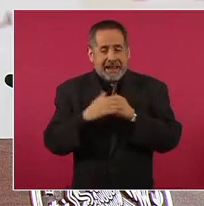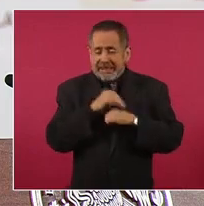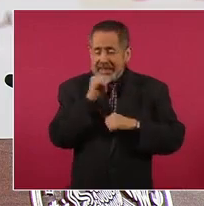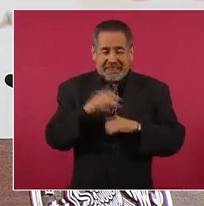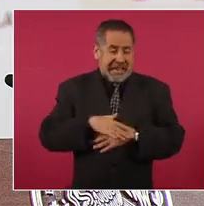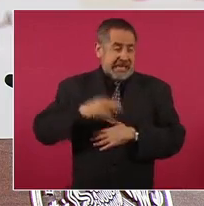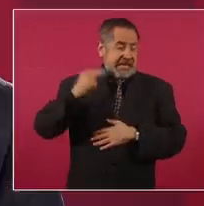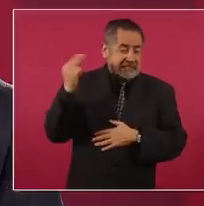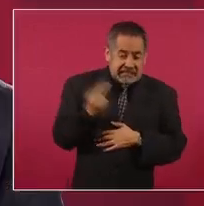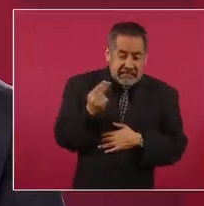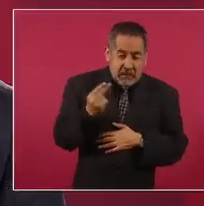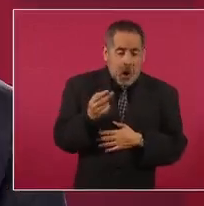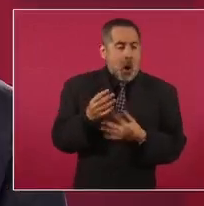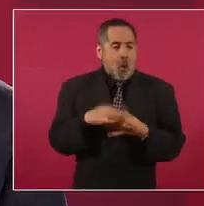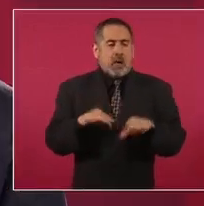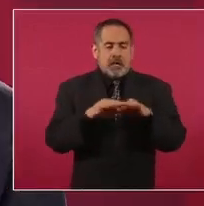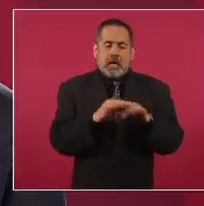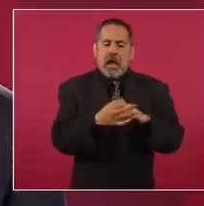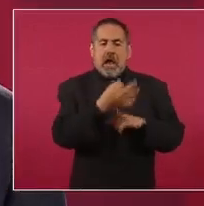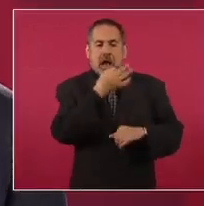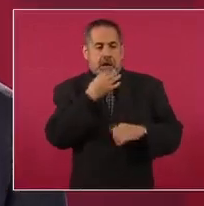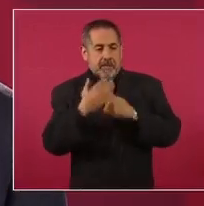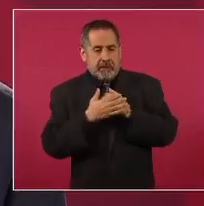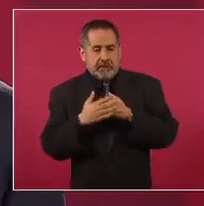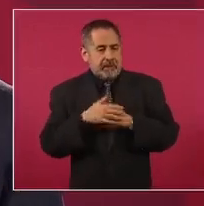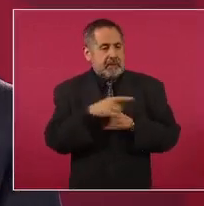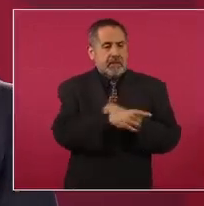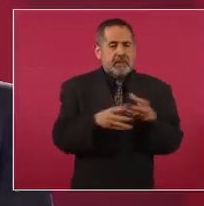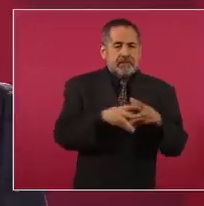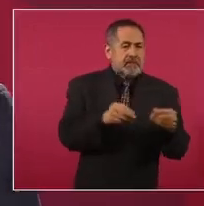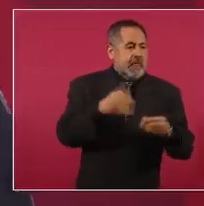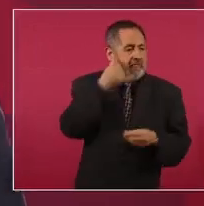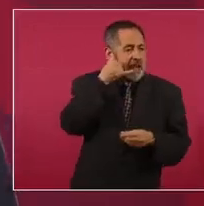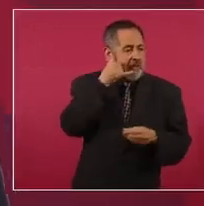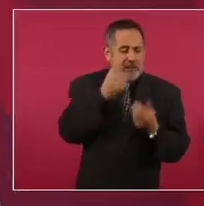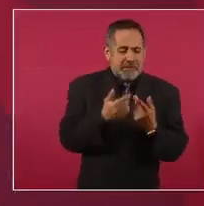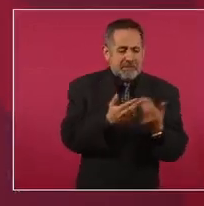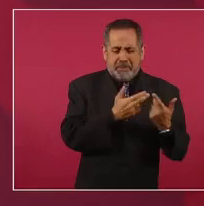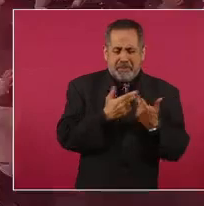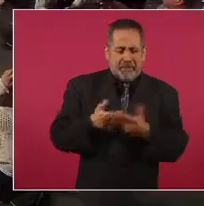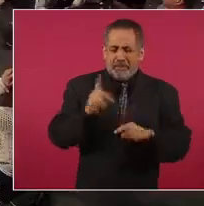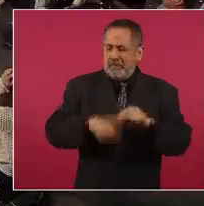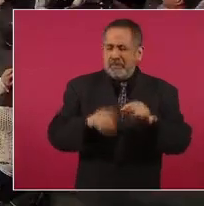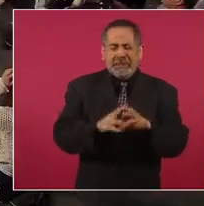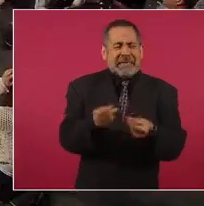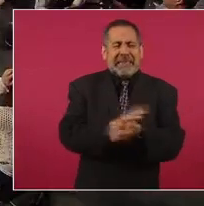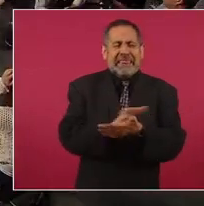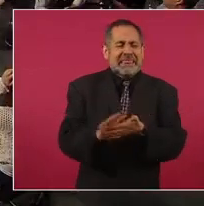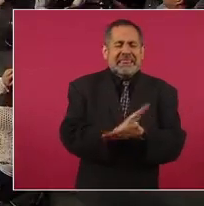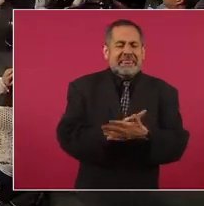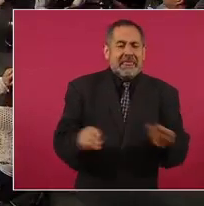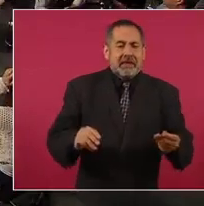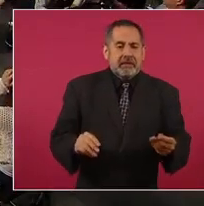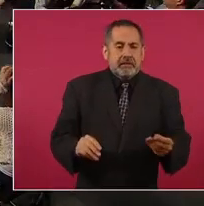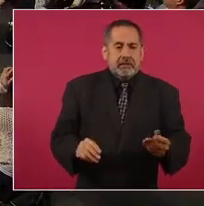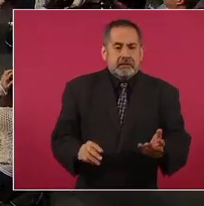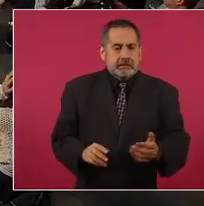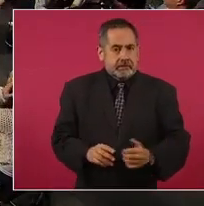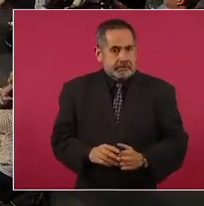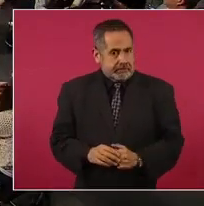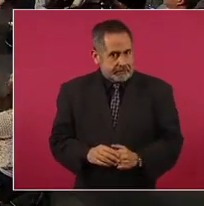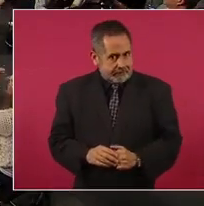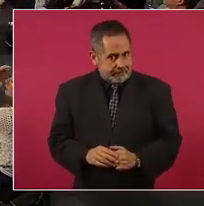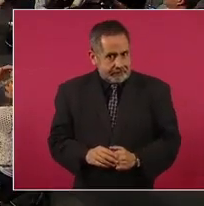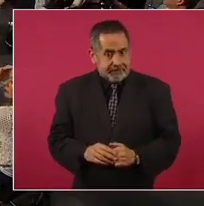muy necesario, desháganse de los teléfonos, que no quede nada. Independientemente de que estén acreditados